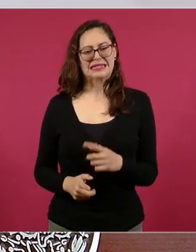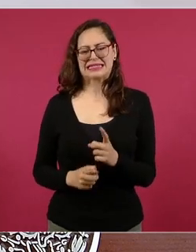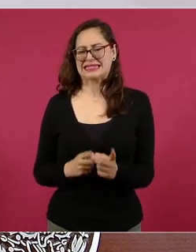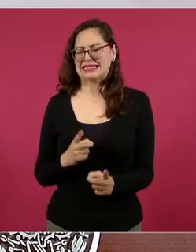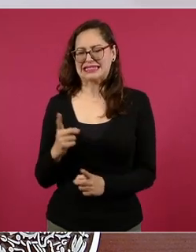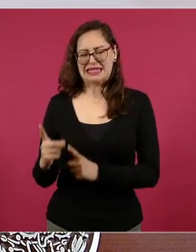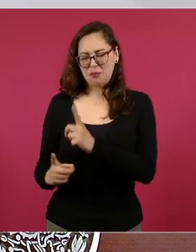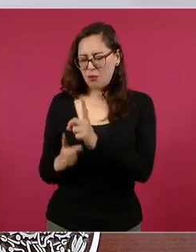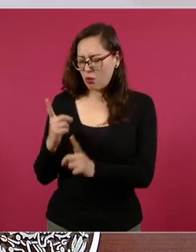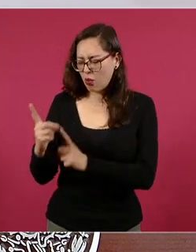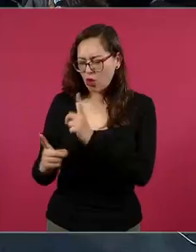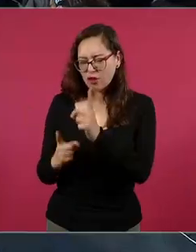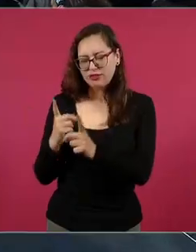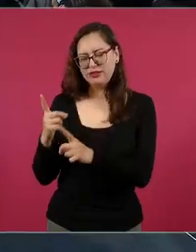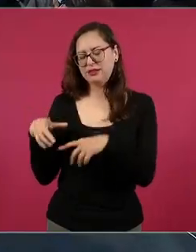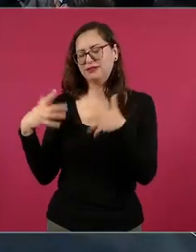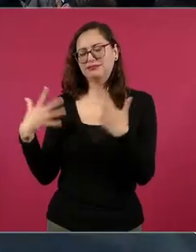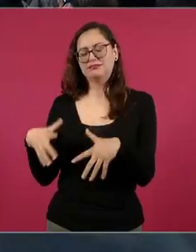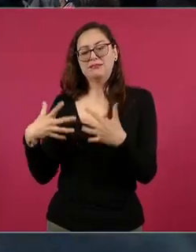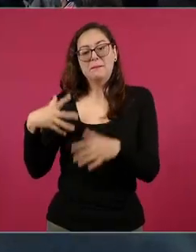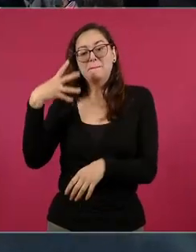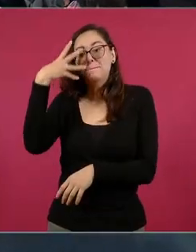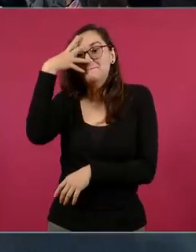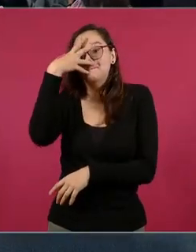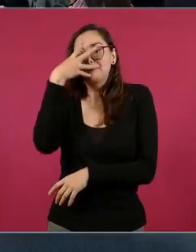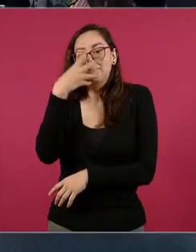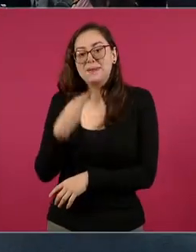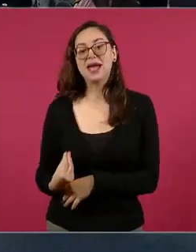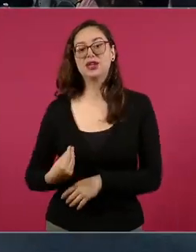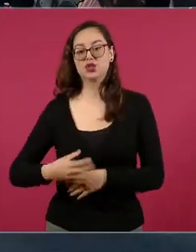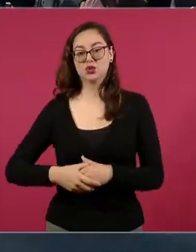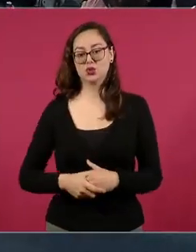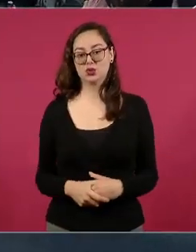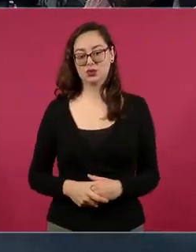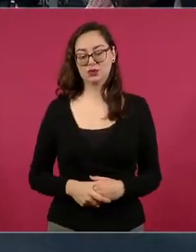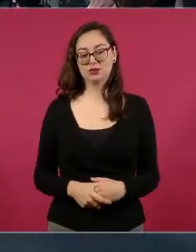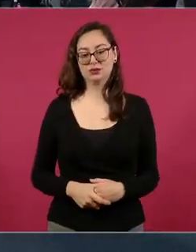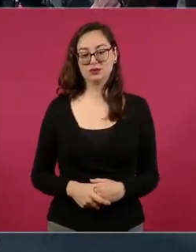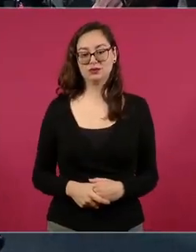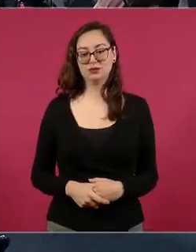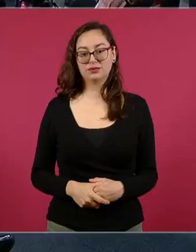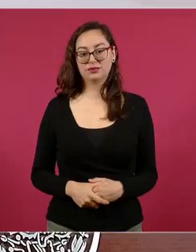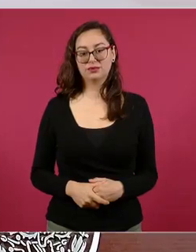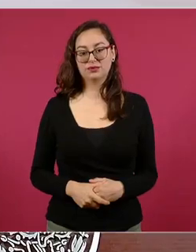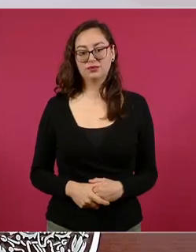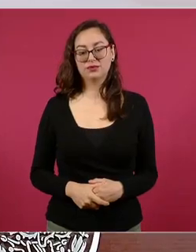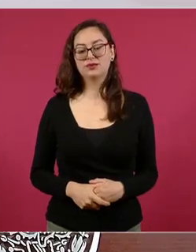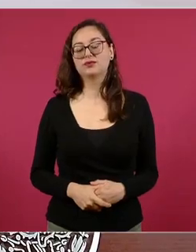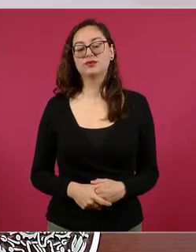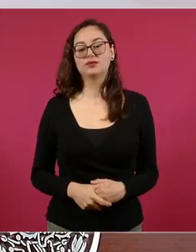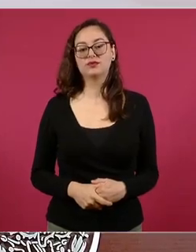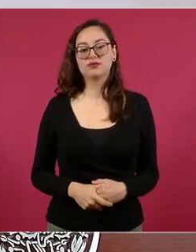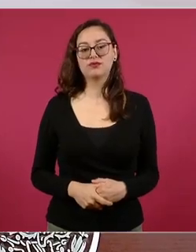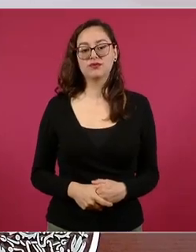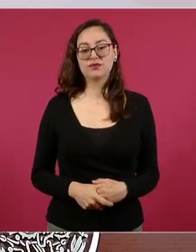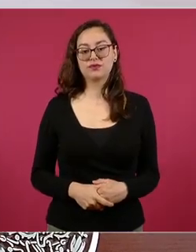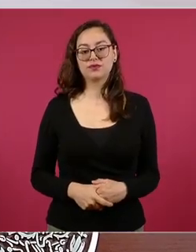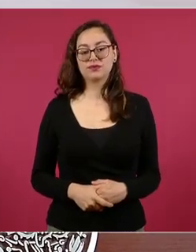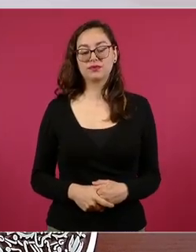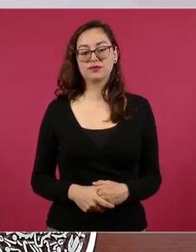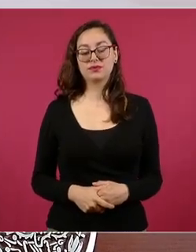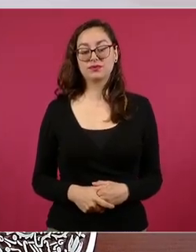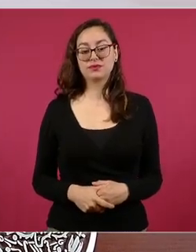es una gran belleza. ¿Sí? No solo es deporte, es una